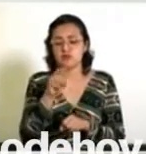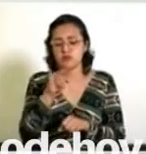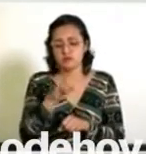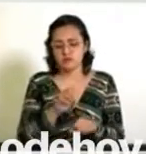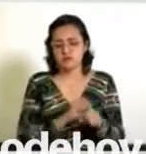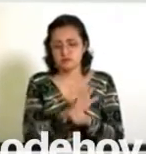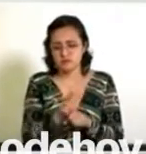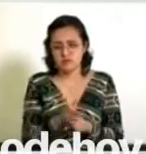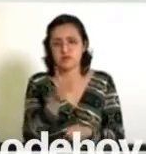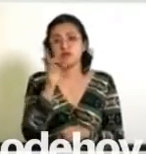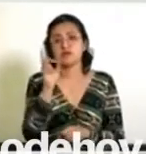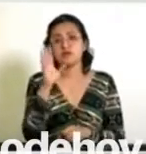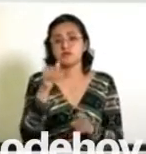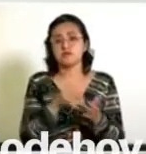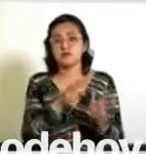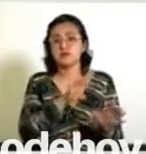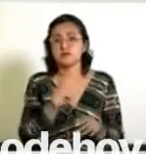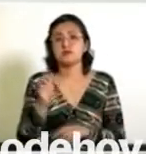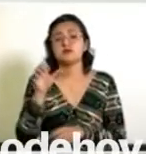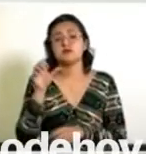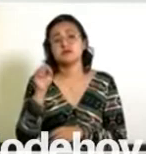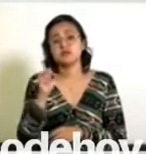de